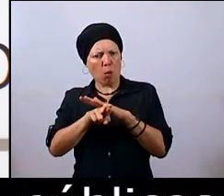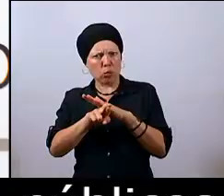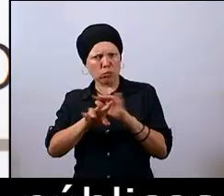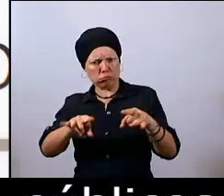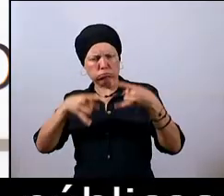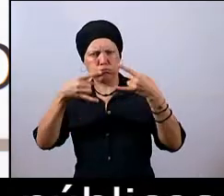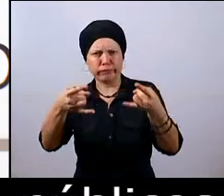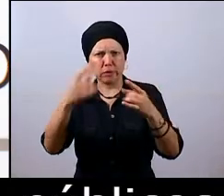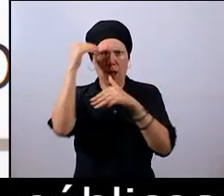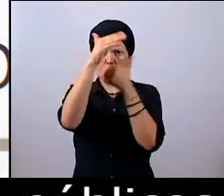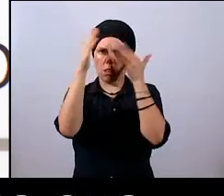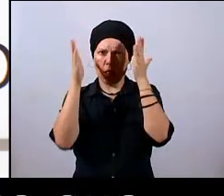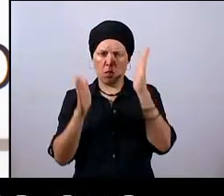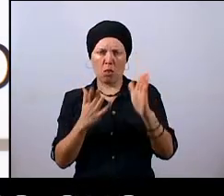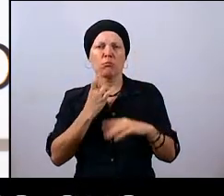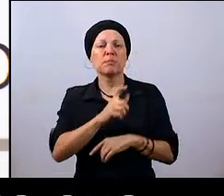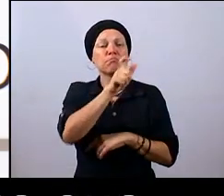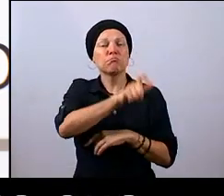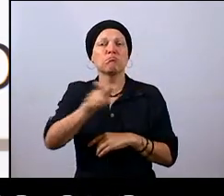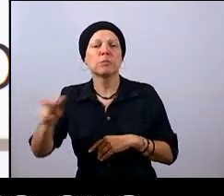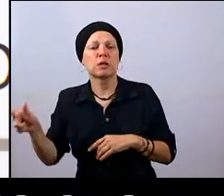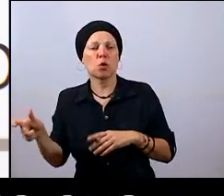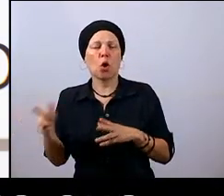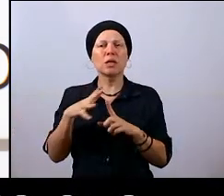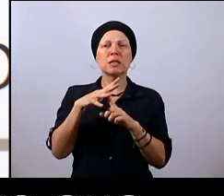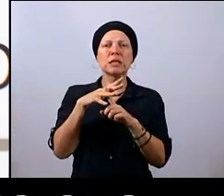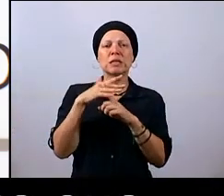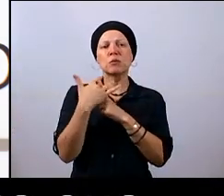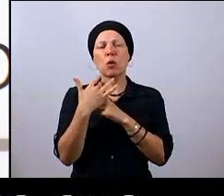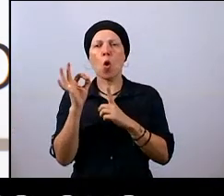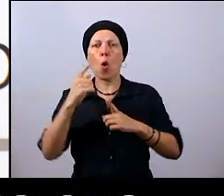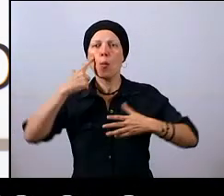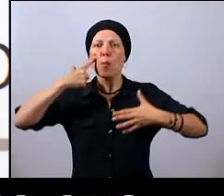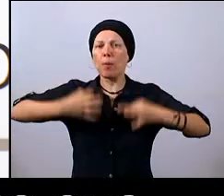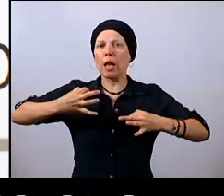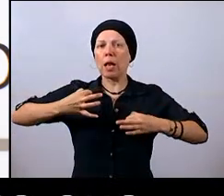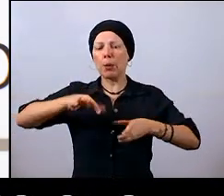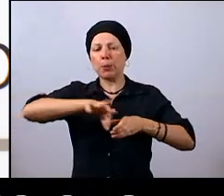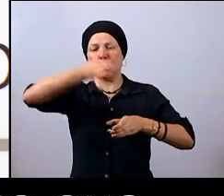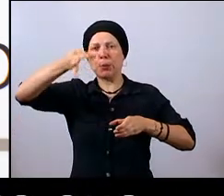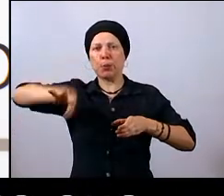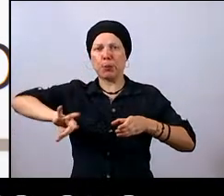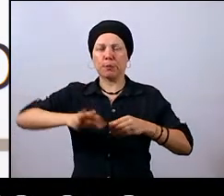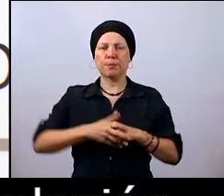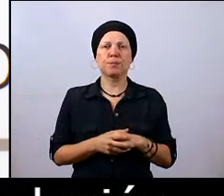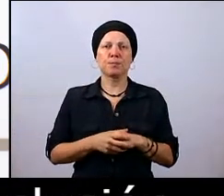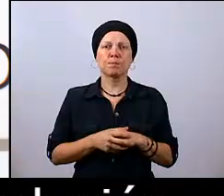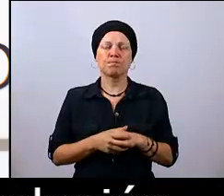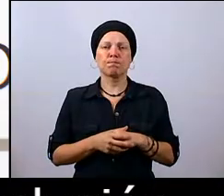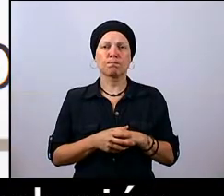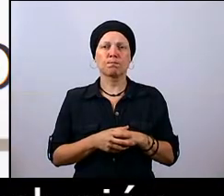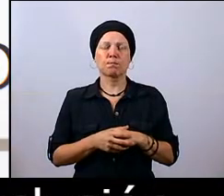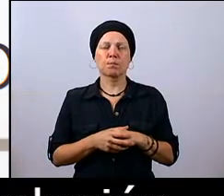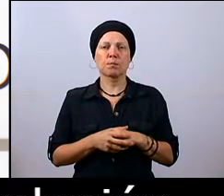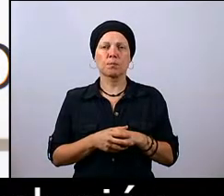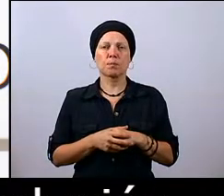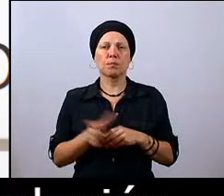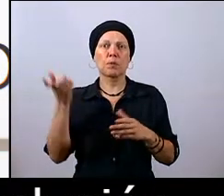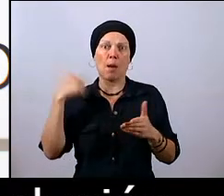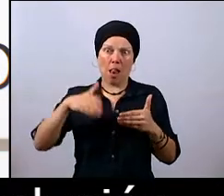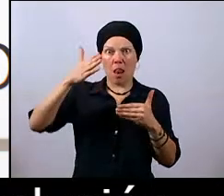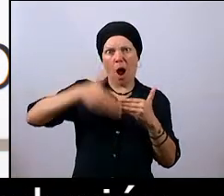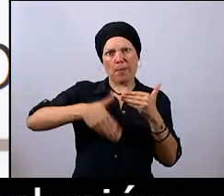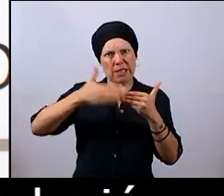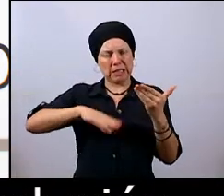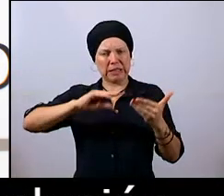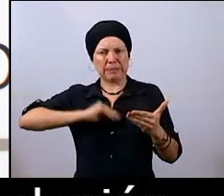presta atención a las personas en situación o en riesgo de exclusión social, con elevadas limitaciones